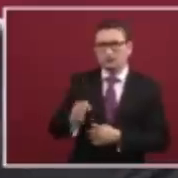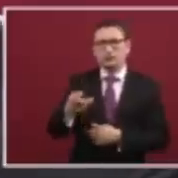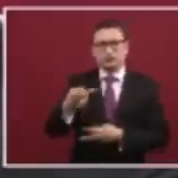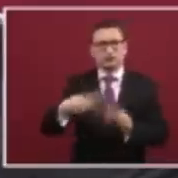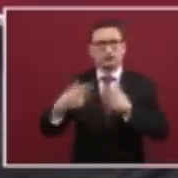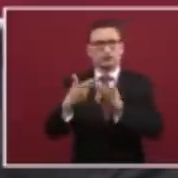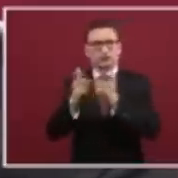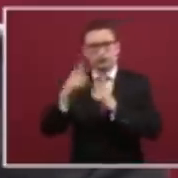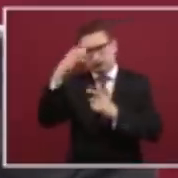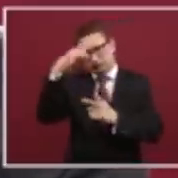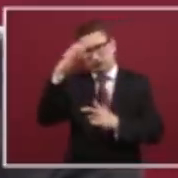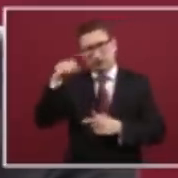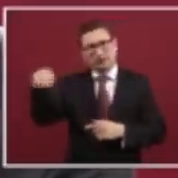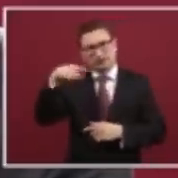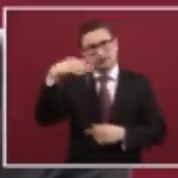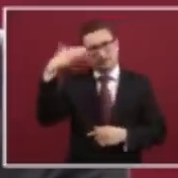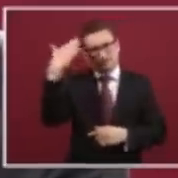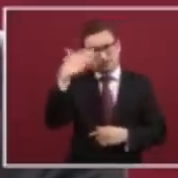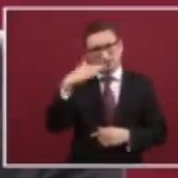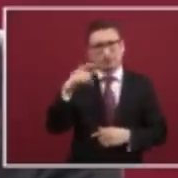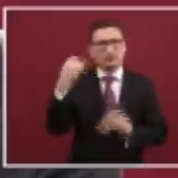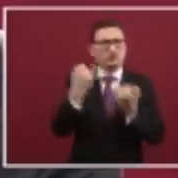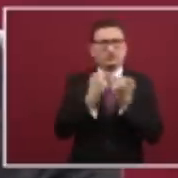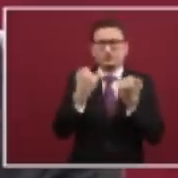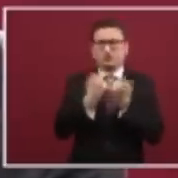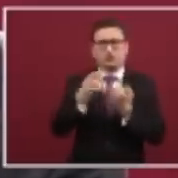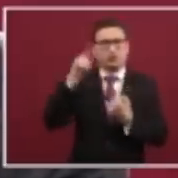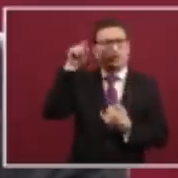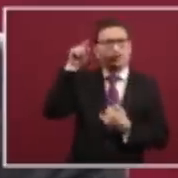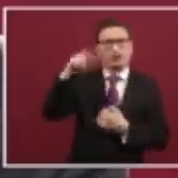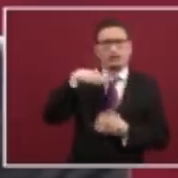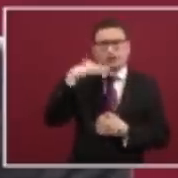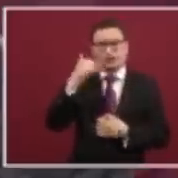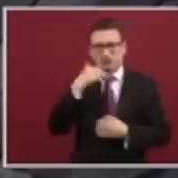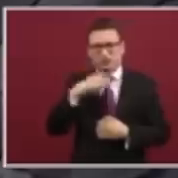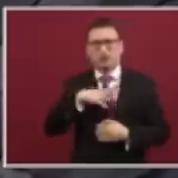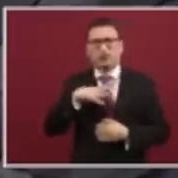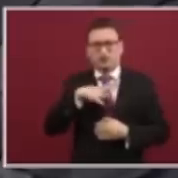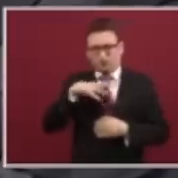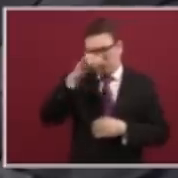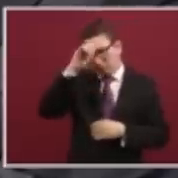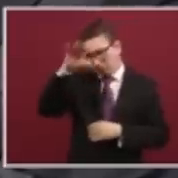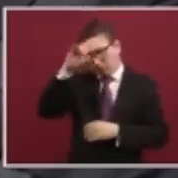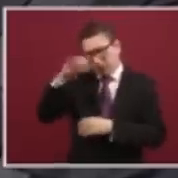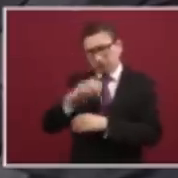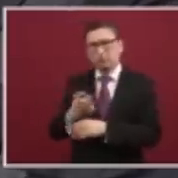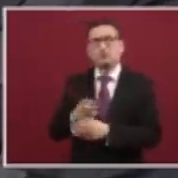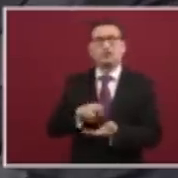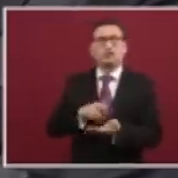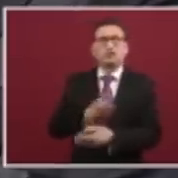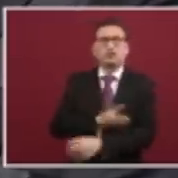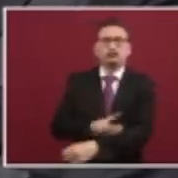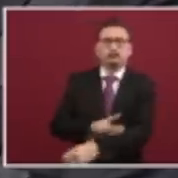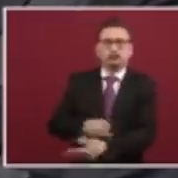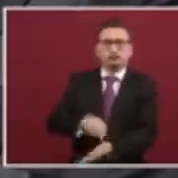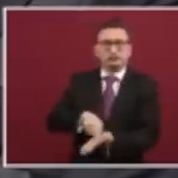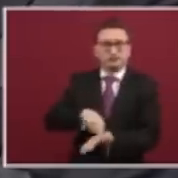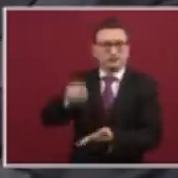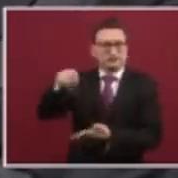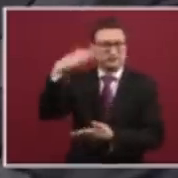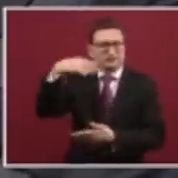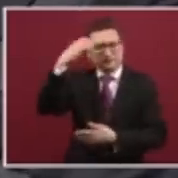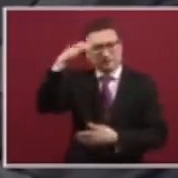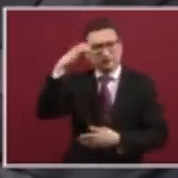tienen minas de carbón y son expertos, de modo que Marcelo fue a eso con